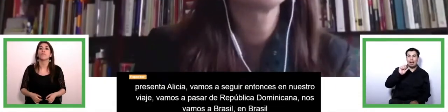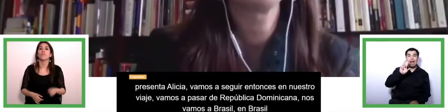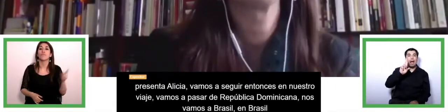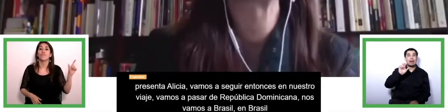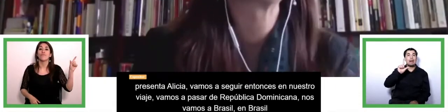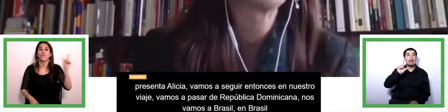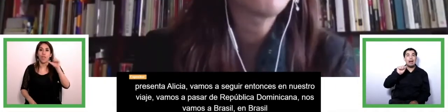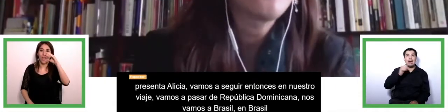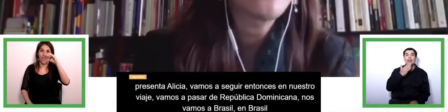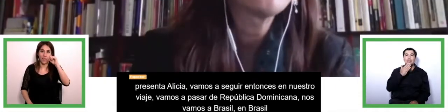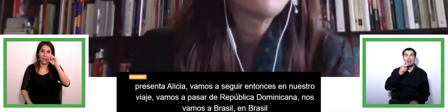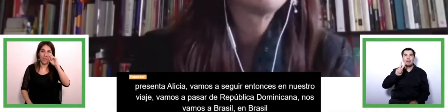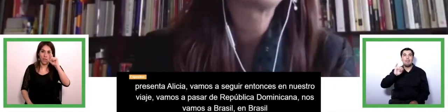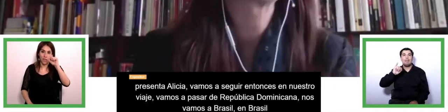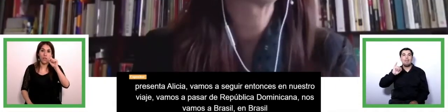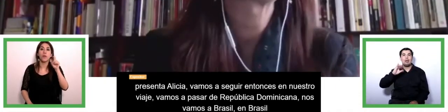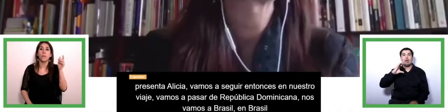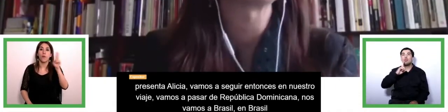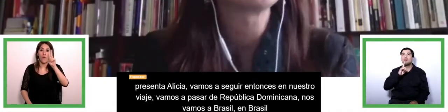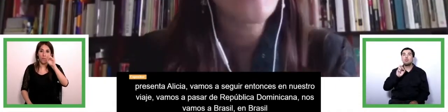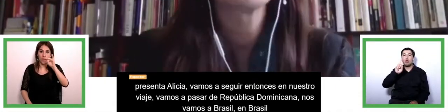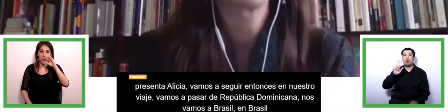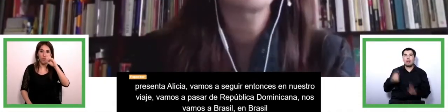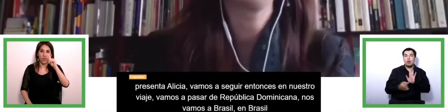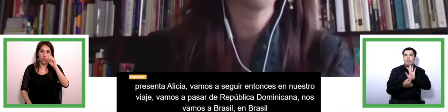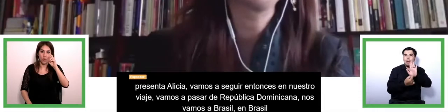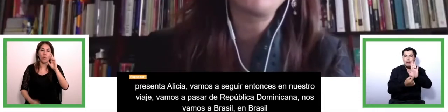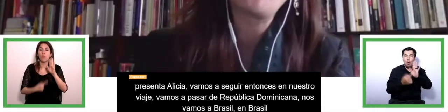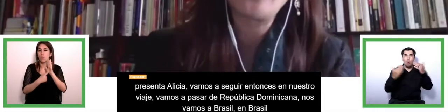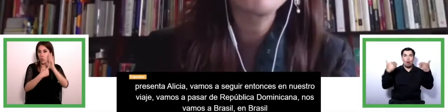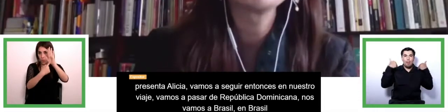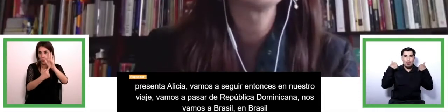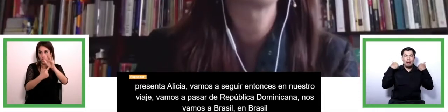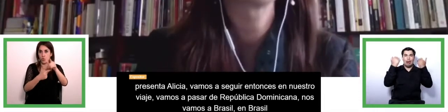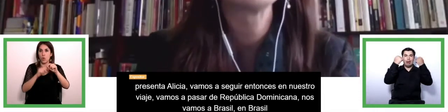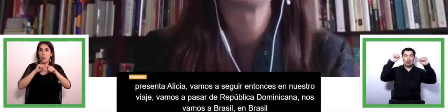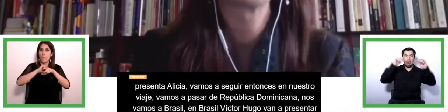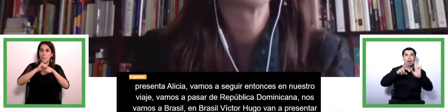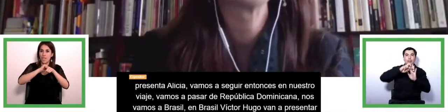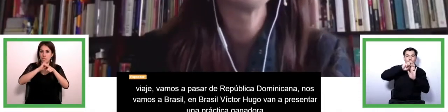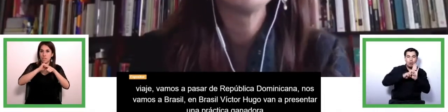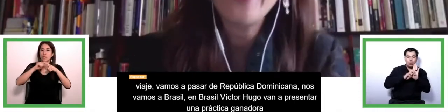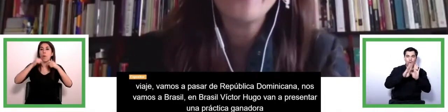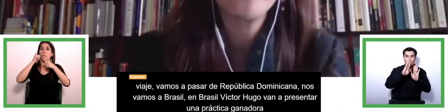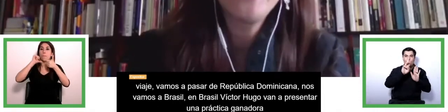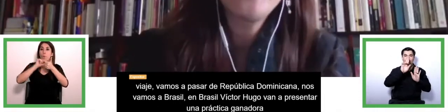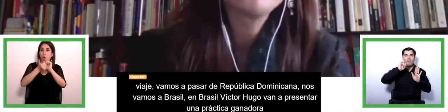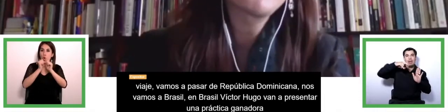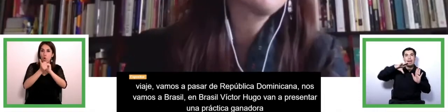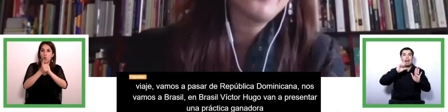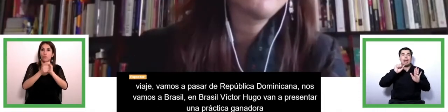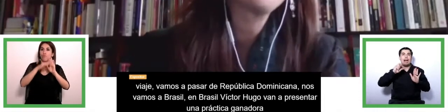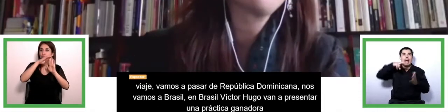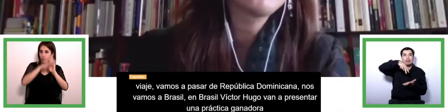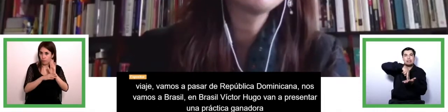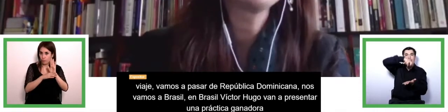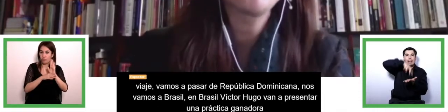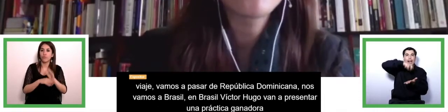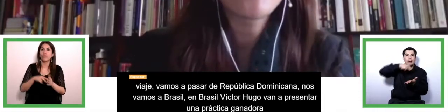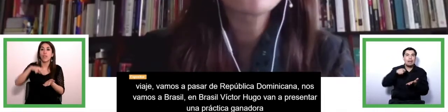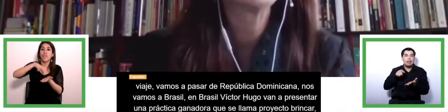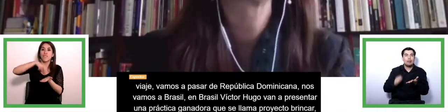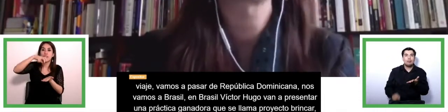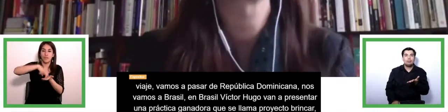Carla Mauch y Víctor Hugo Neia van a copresentar una práctica ganadora que se llama Proyecto Brincar, desarrollada por